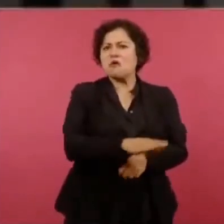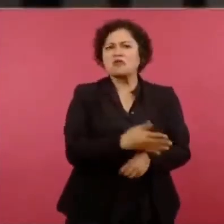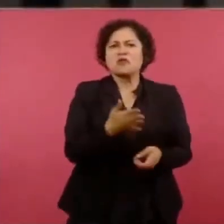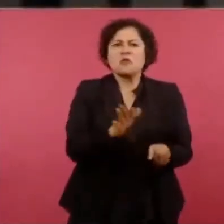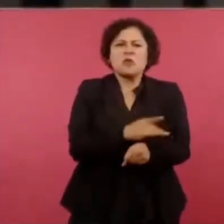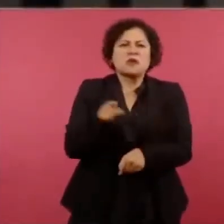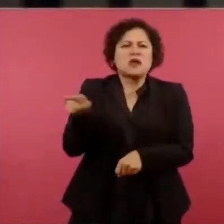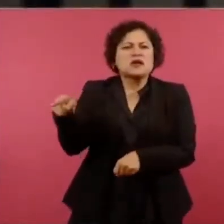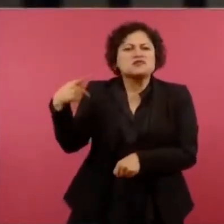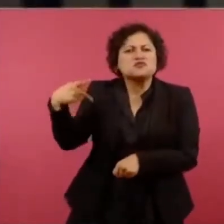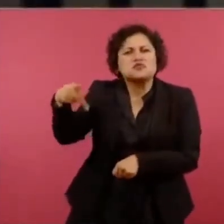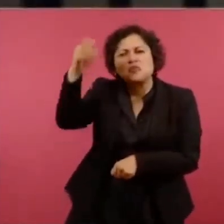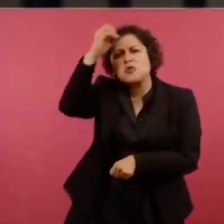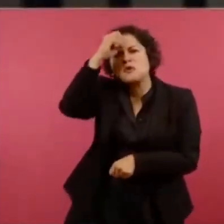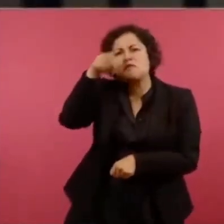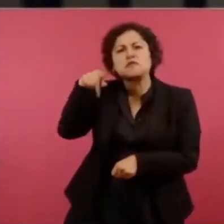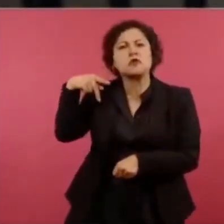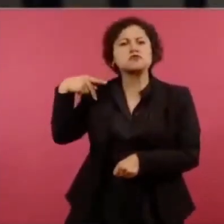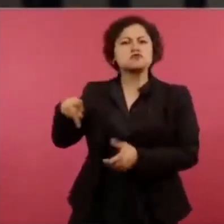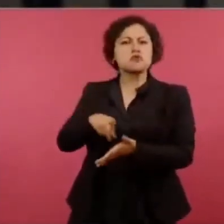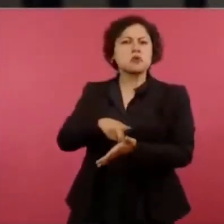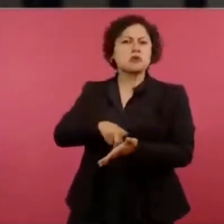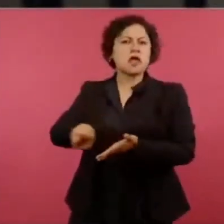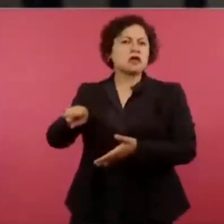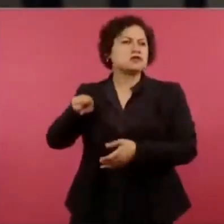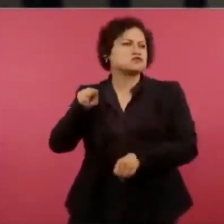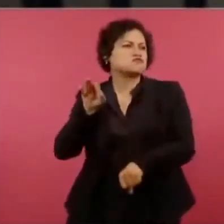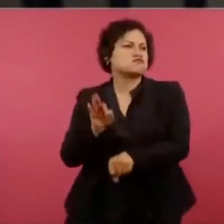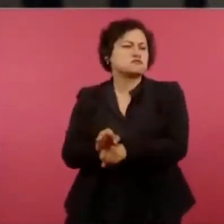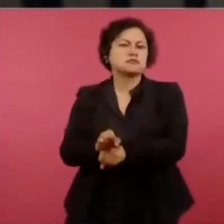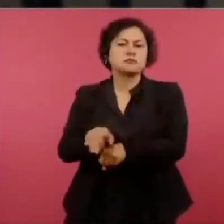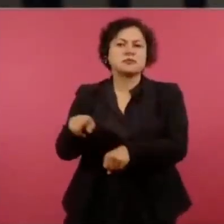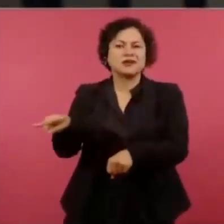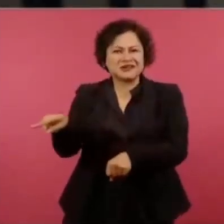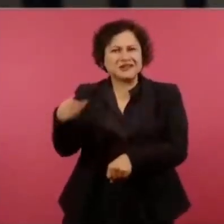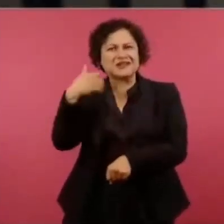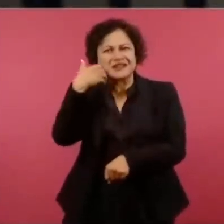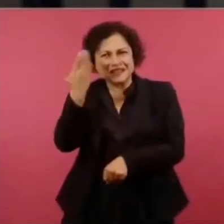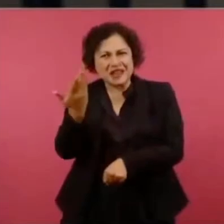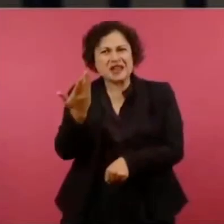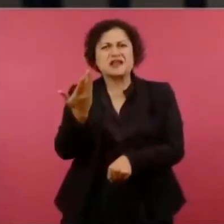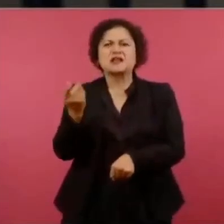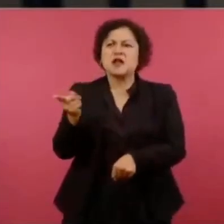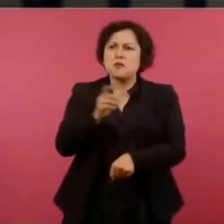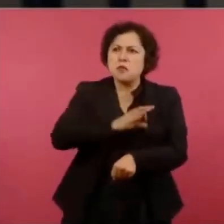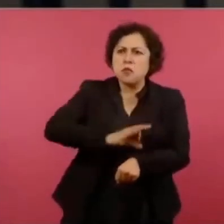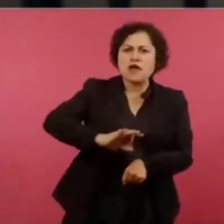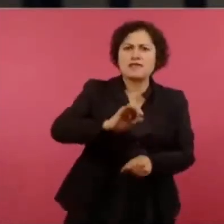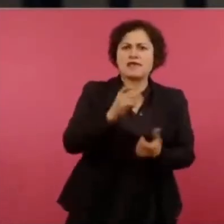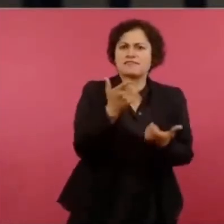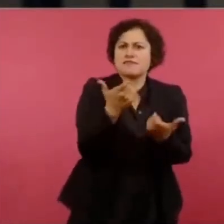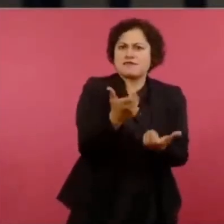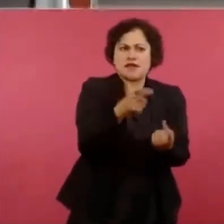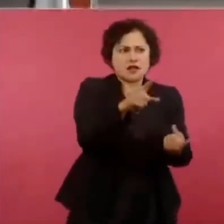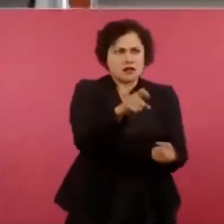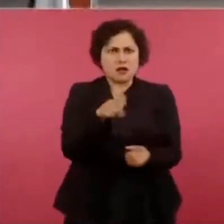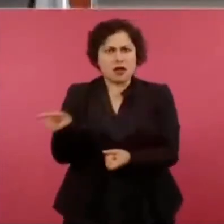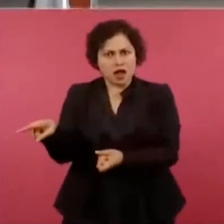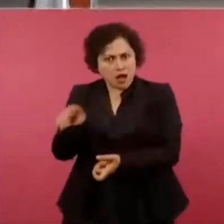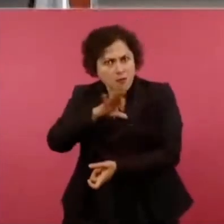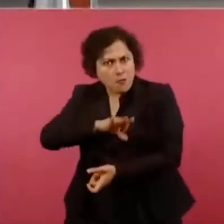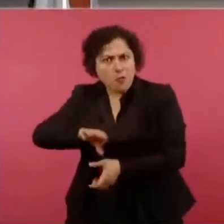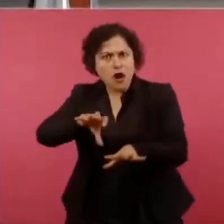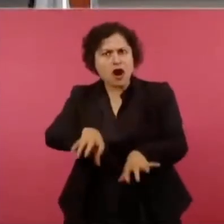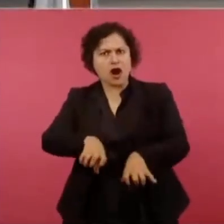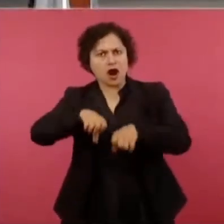sí tienen derecho. Ellos tienen derecho a apropiarse de los bienes de la nación y del dinero del pueblo de México. Ellos